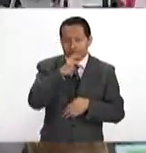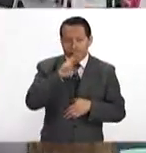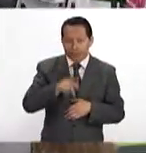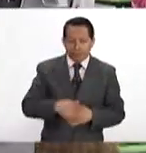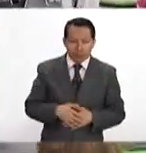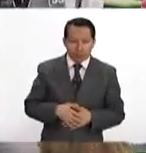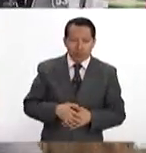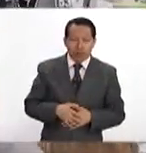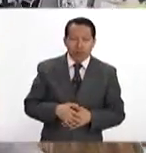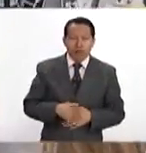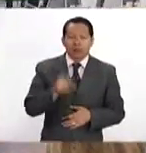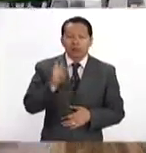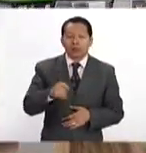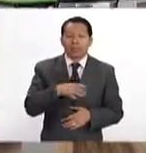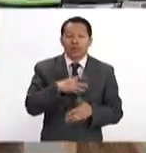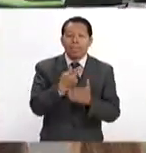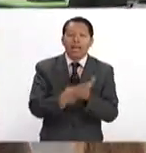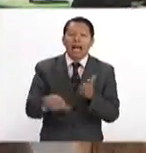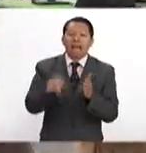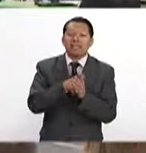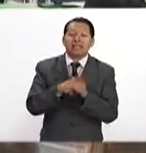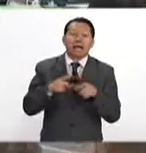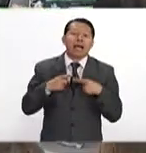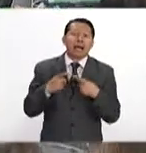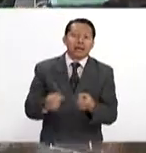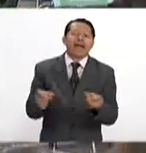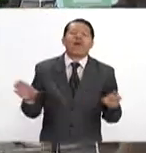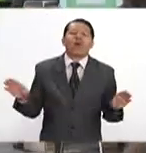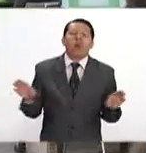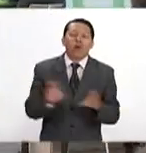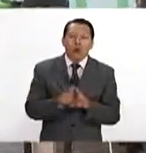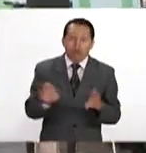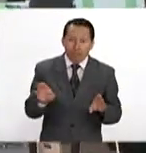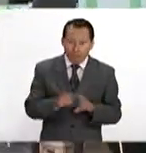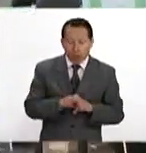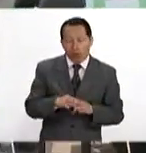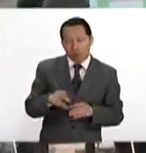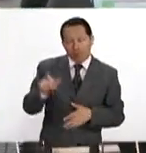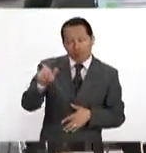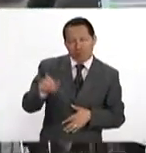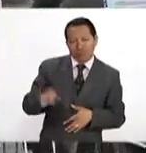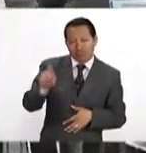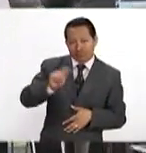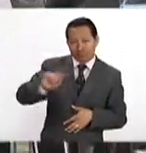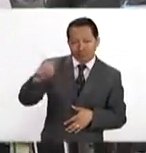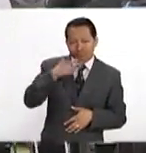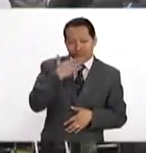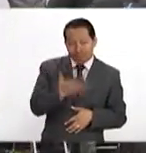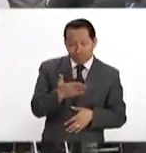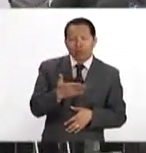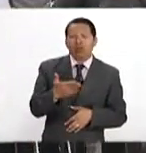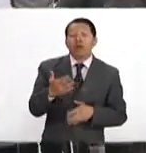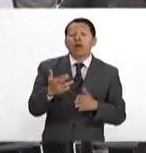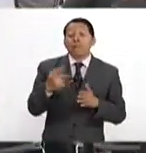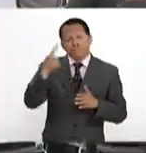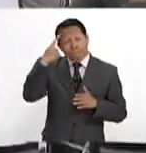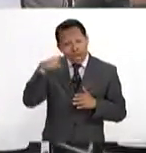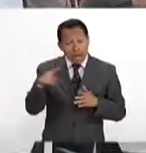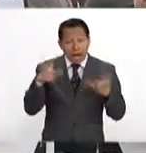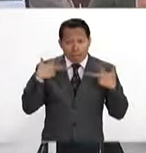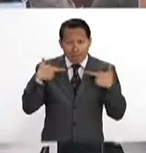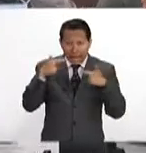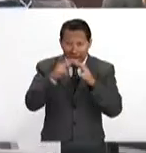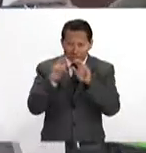Donde la manera de asignar una plaza no es otra más que el mérito. Hoy las reglas para entrar al servicio